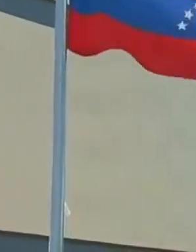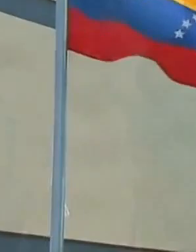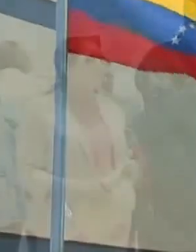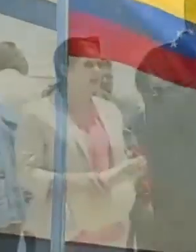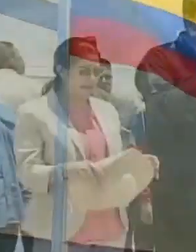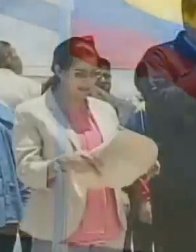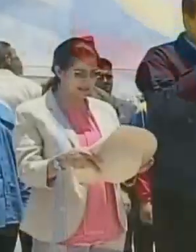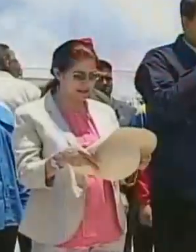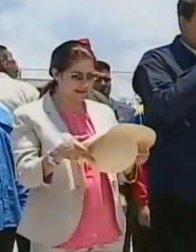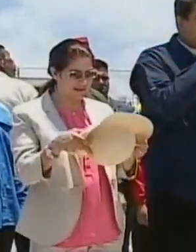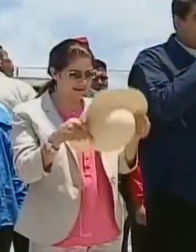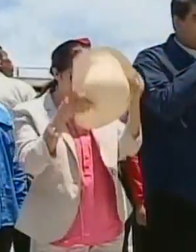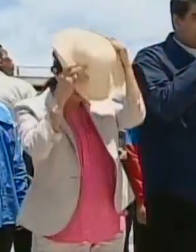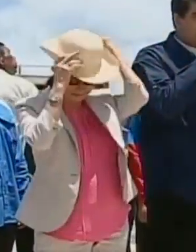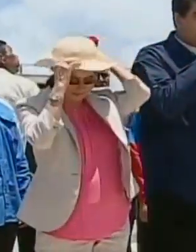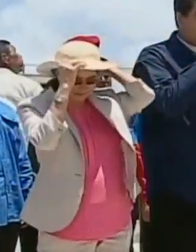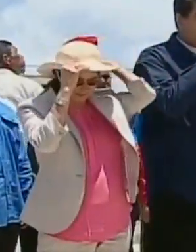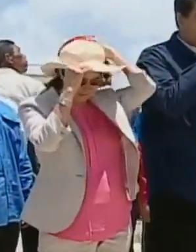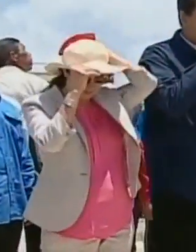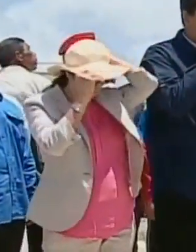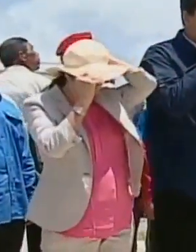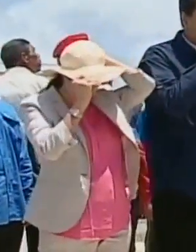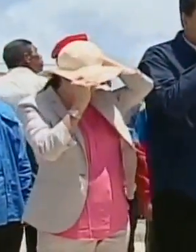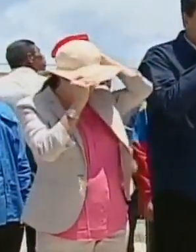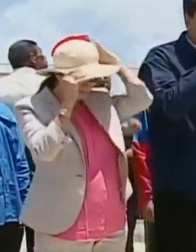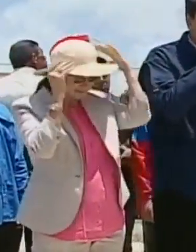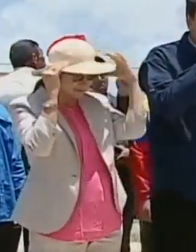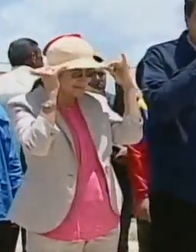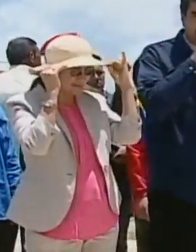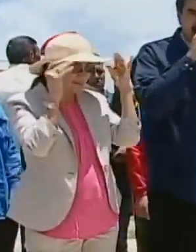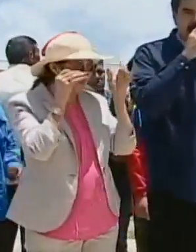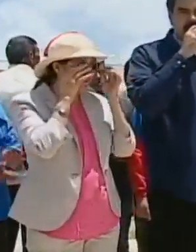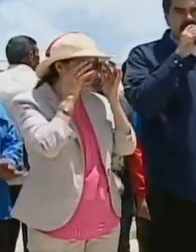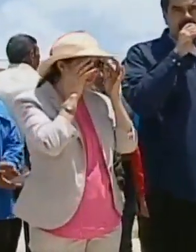¡Patria! ¡Que vivan los niños y niñas de la patria!